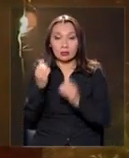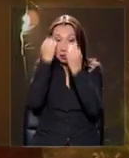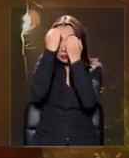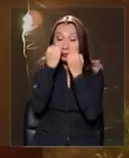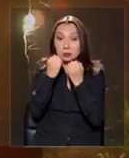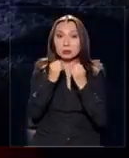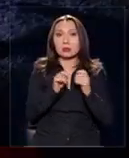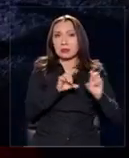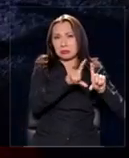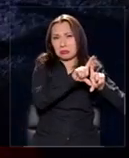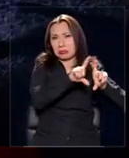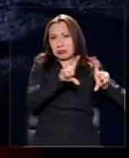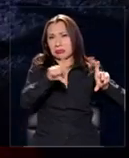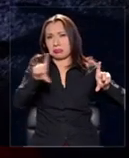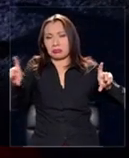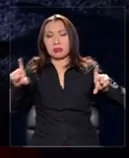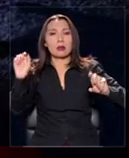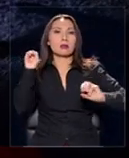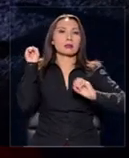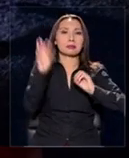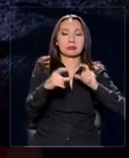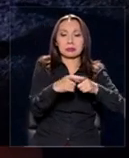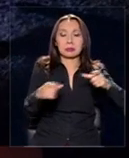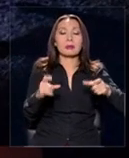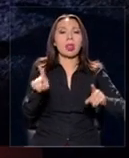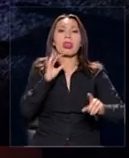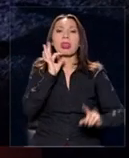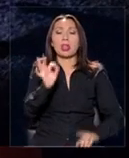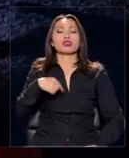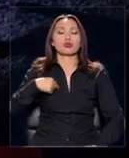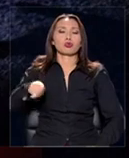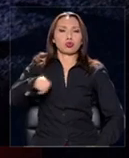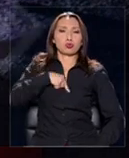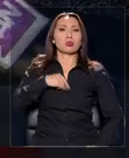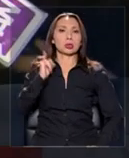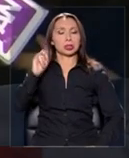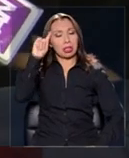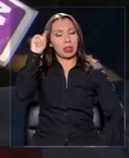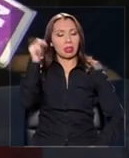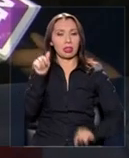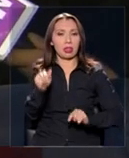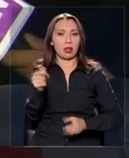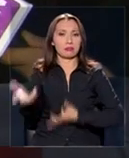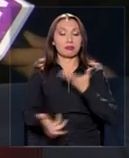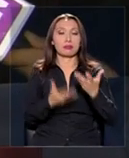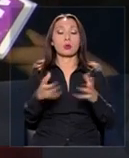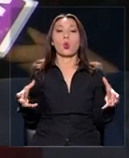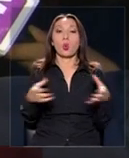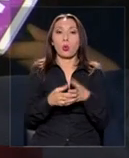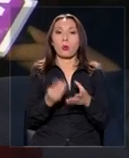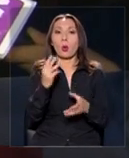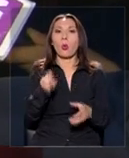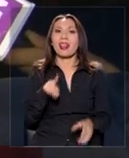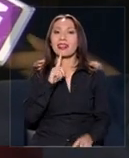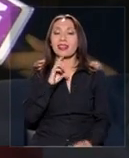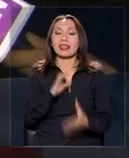encapuchados desplegaron un lienzo y lanzaron panfletos adjudicándose la autoría del hecho. El grupo Huenteche